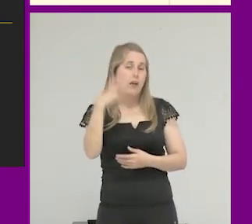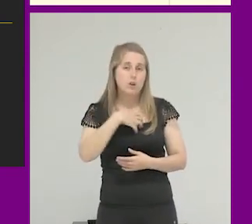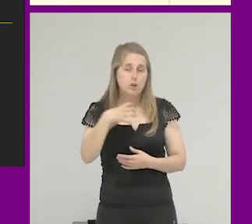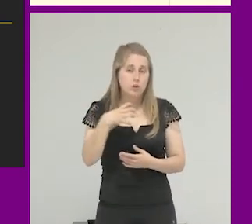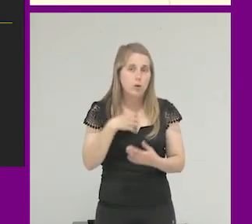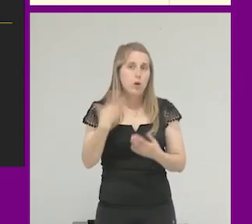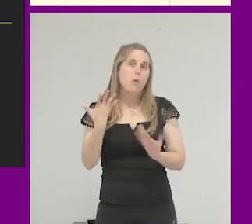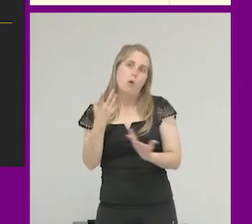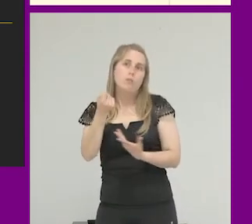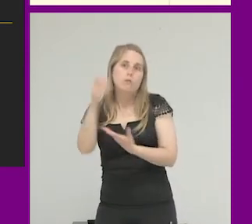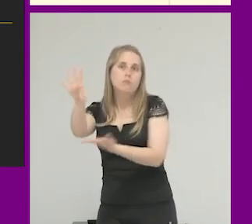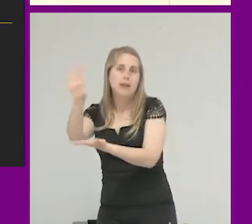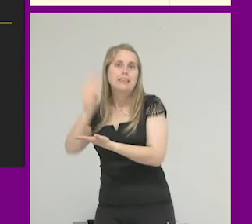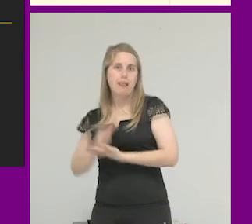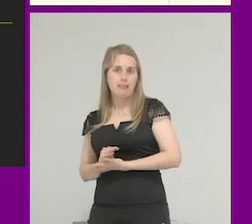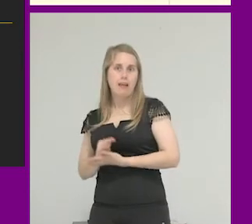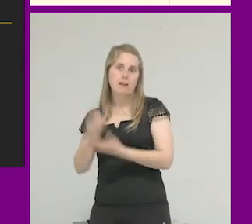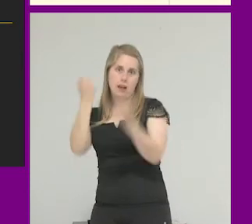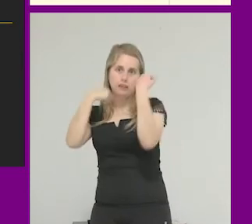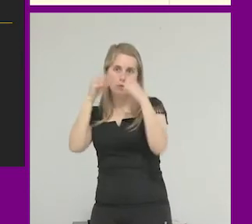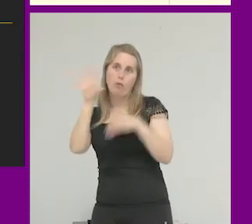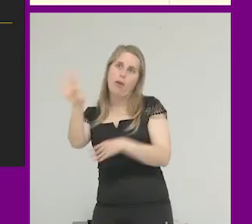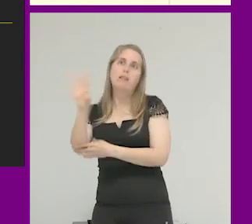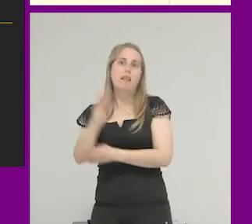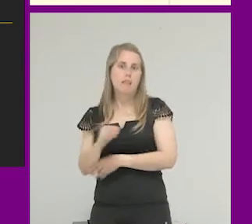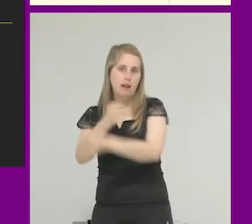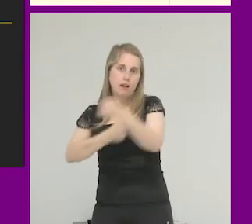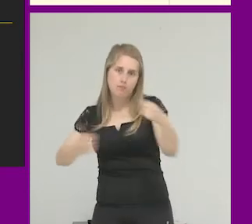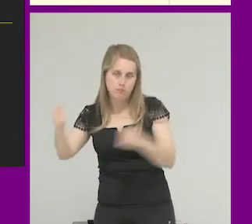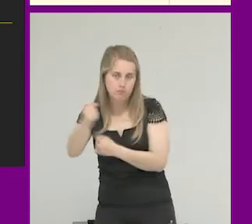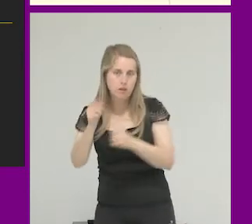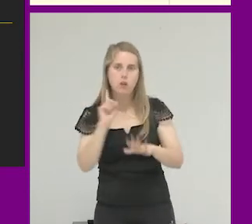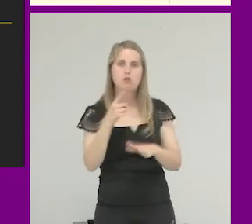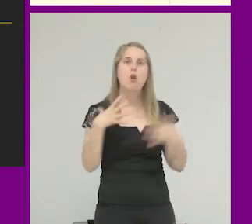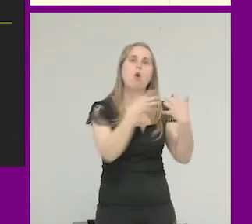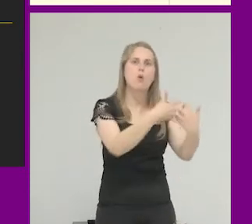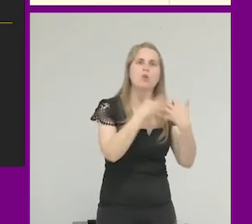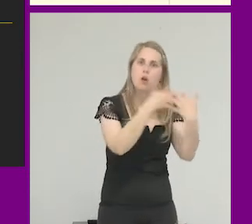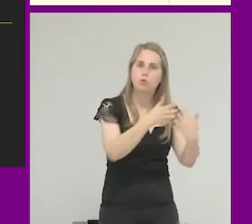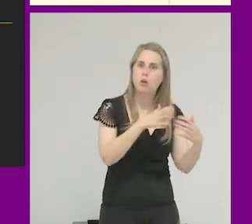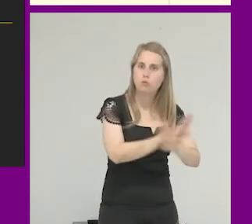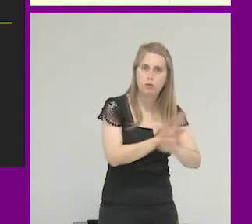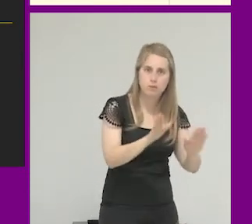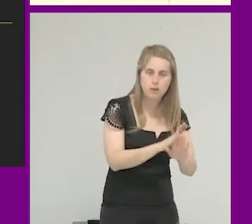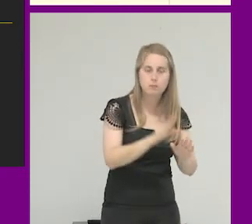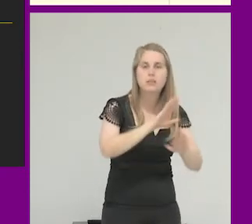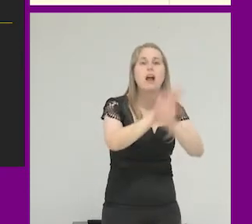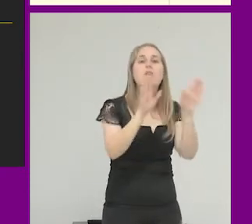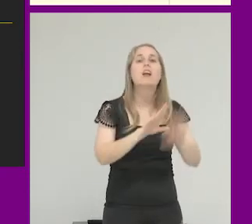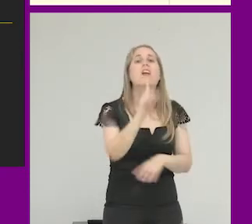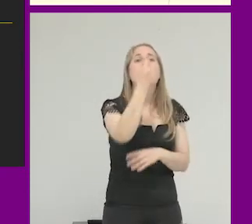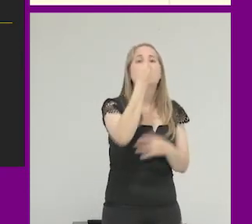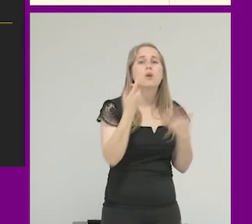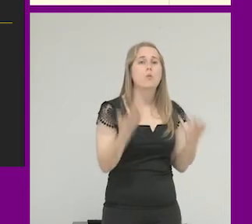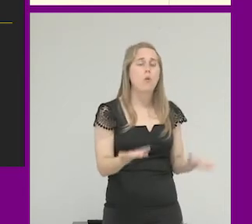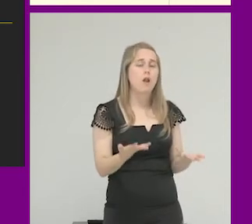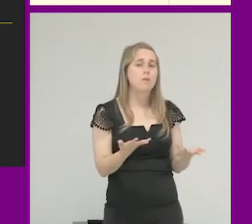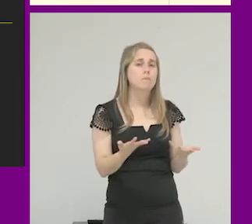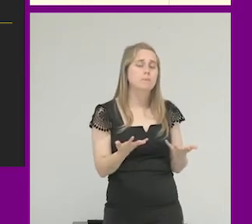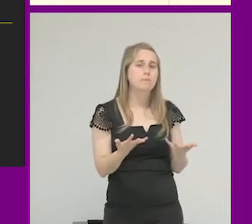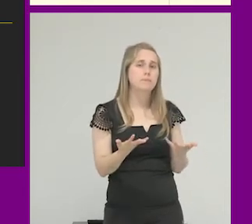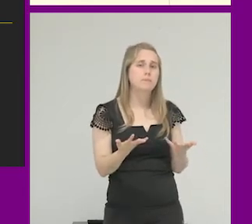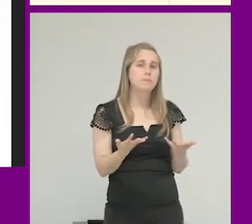jarrera konprensiboa. Bestela gertatuko zaigu gertatu dana, soilik jarrera konbatiboaten ondorioz, gertatzen dena bueno,